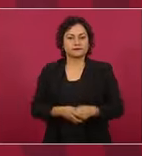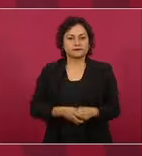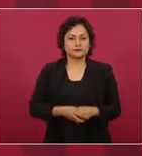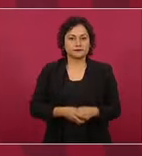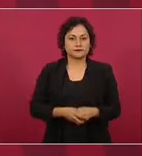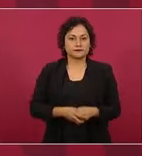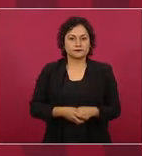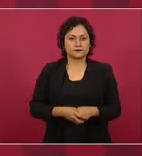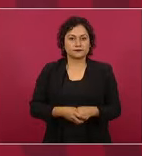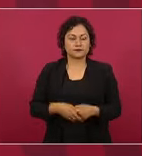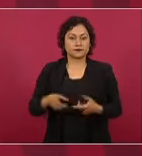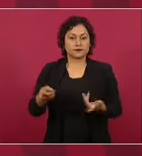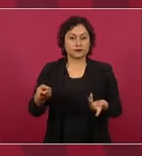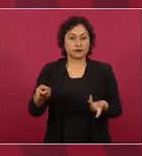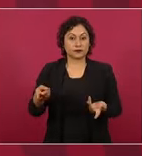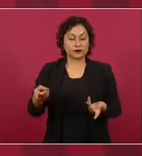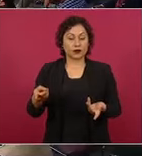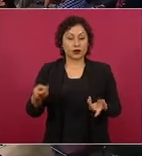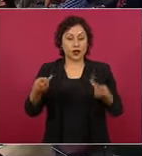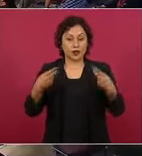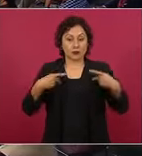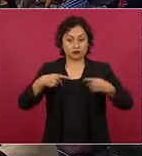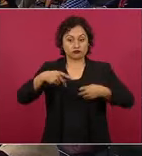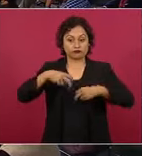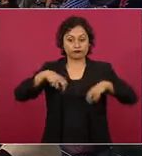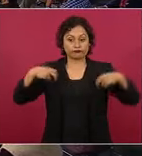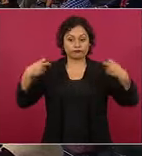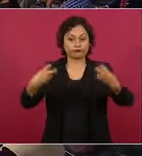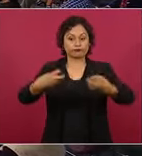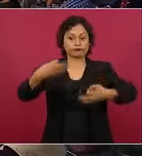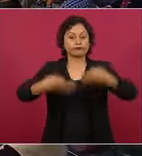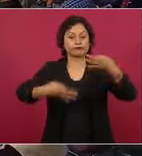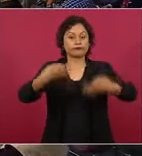¿Qué hacen los del tribunal?